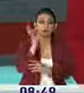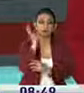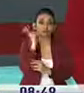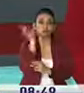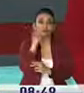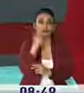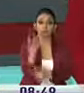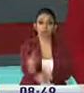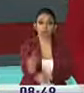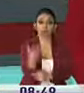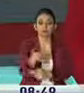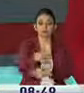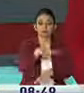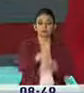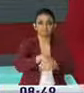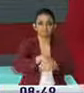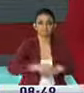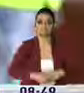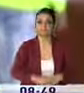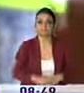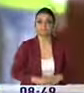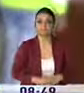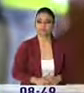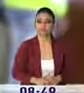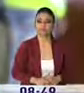dos hombres fueron detenidos.